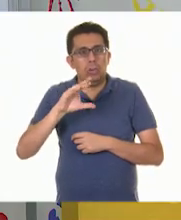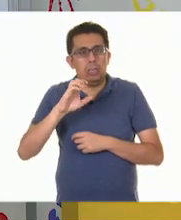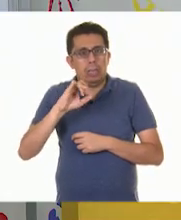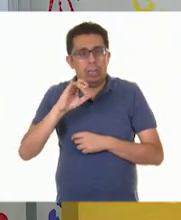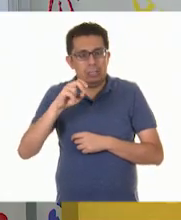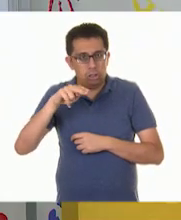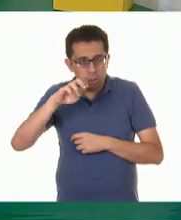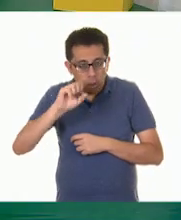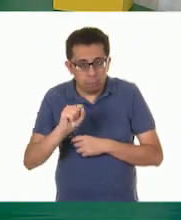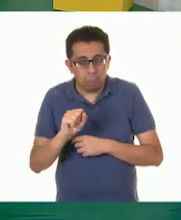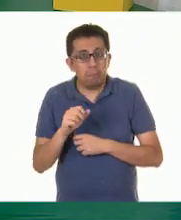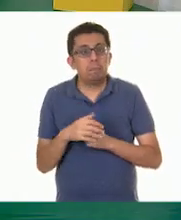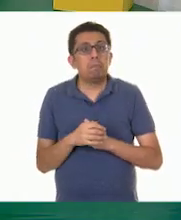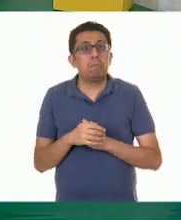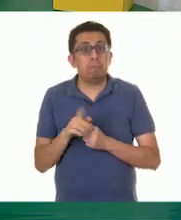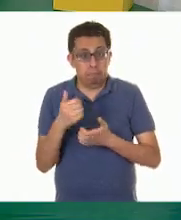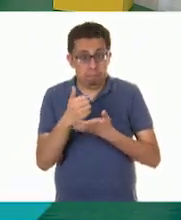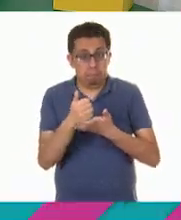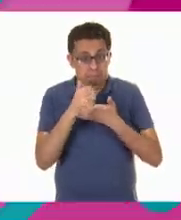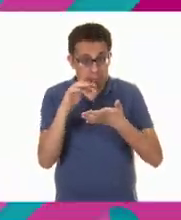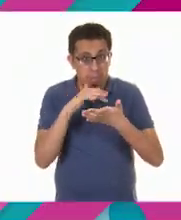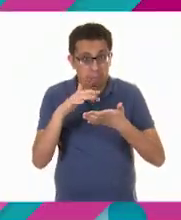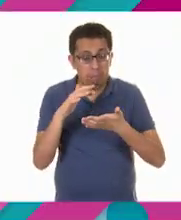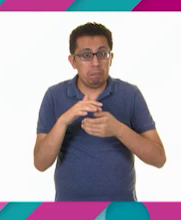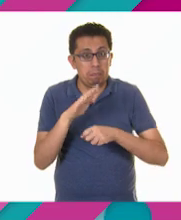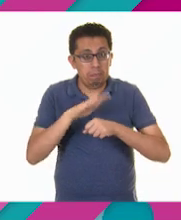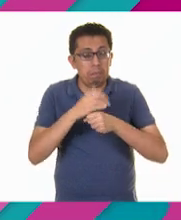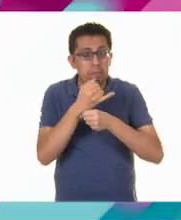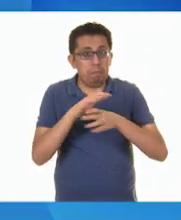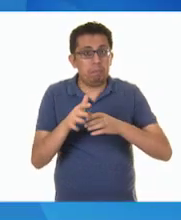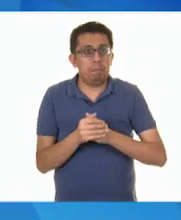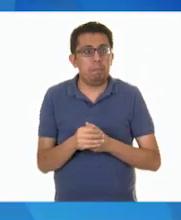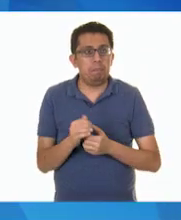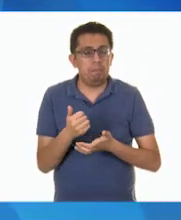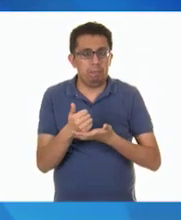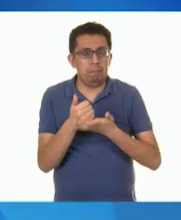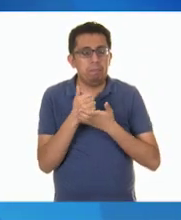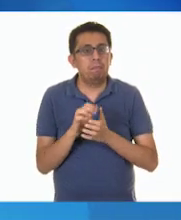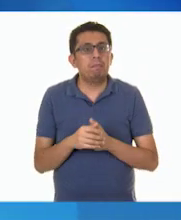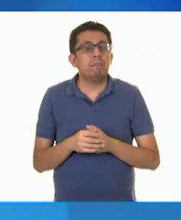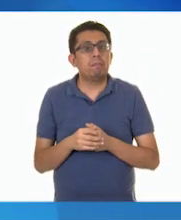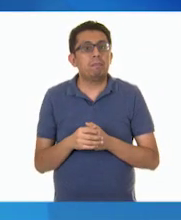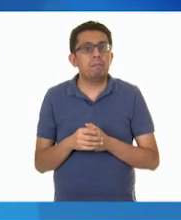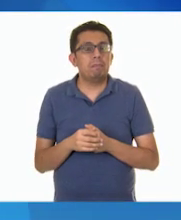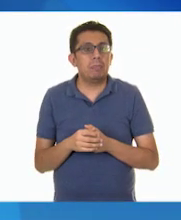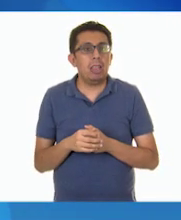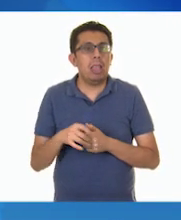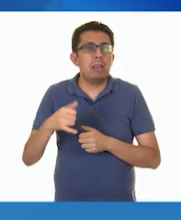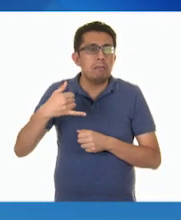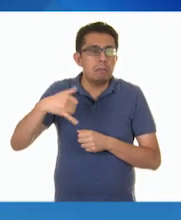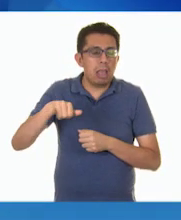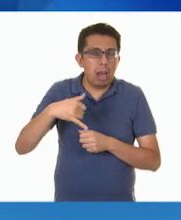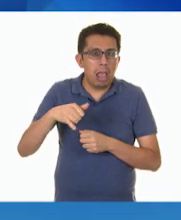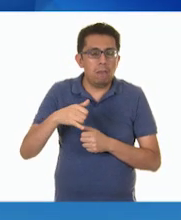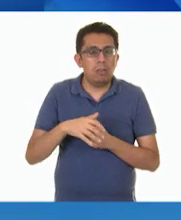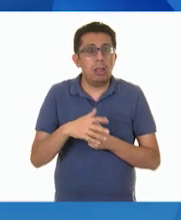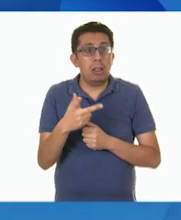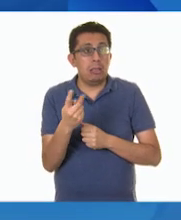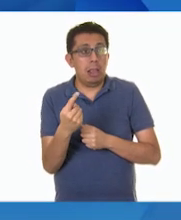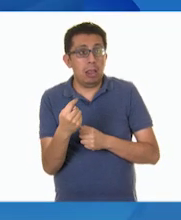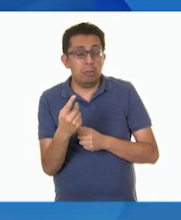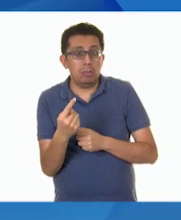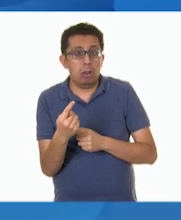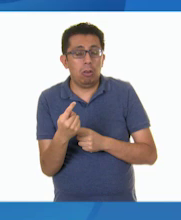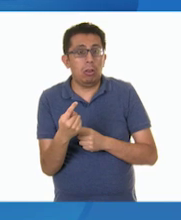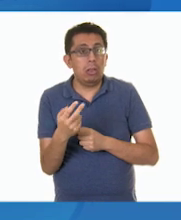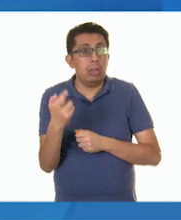información? Ay, sí, vamos a ver de qué se trata. ¿Me ayudas a leerlo? Dice, al teléfono, la